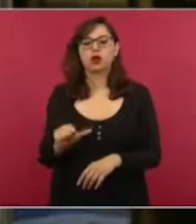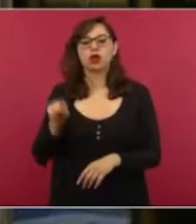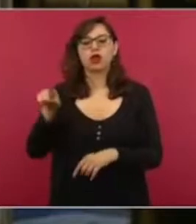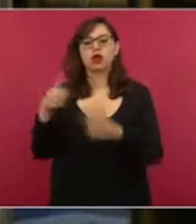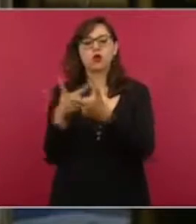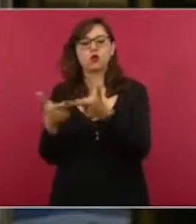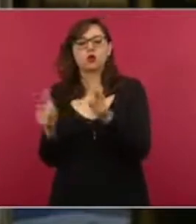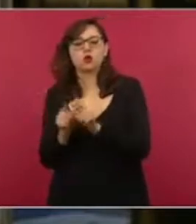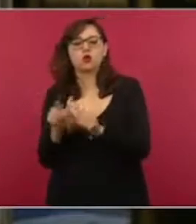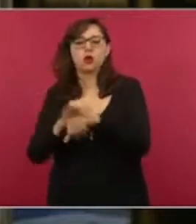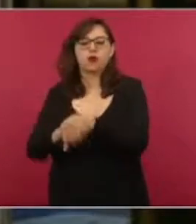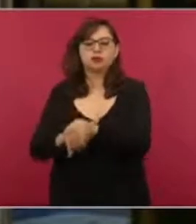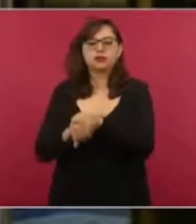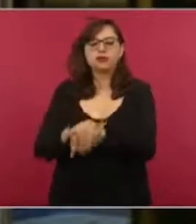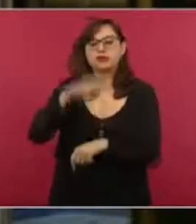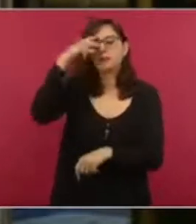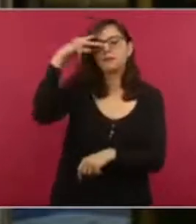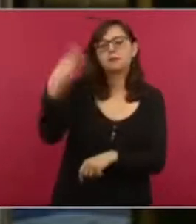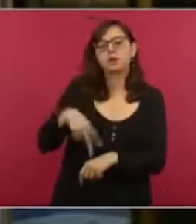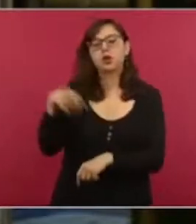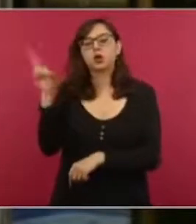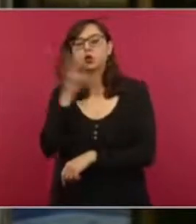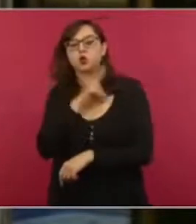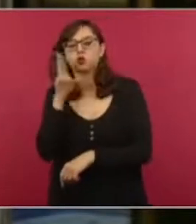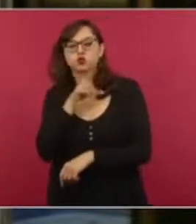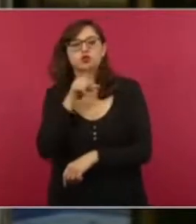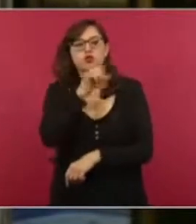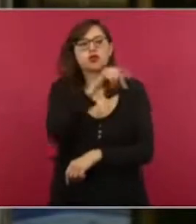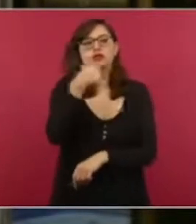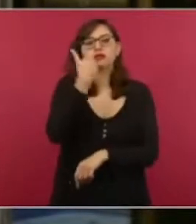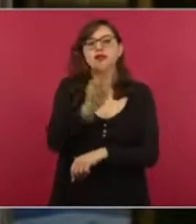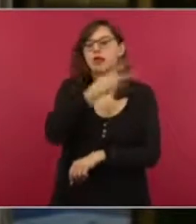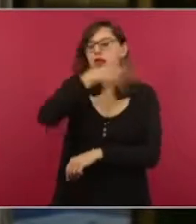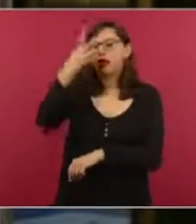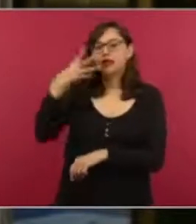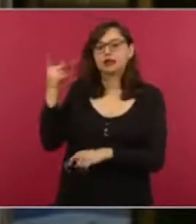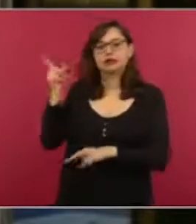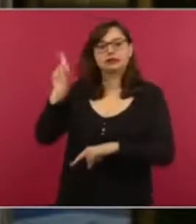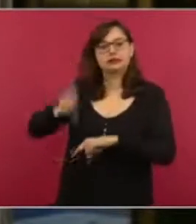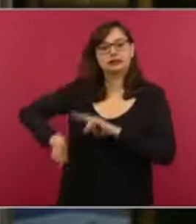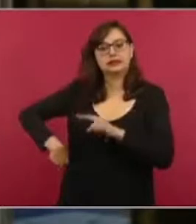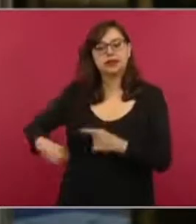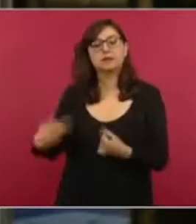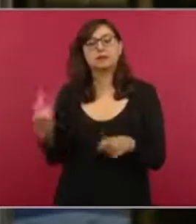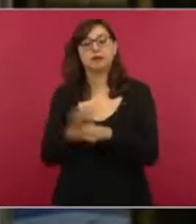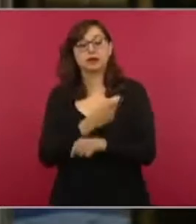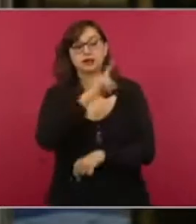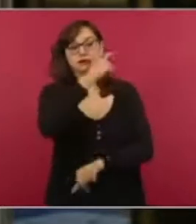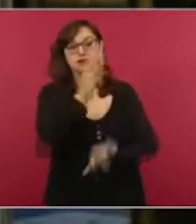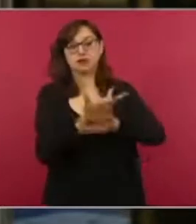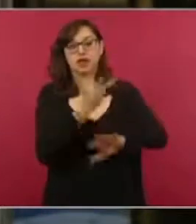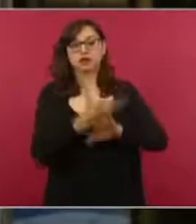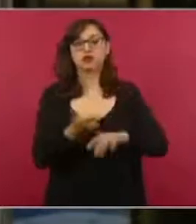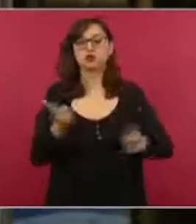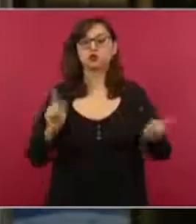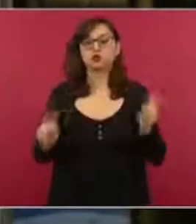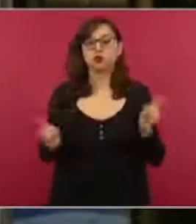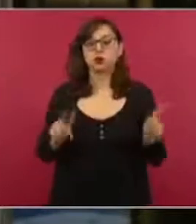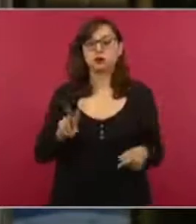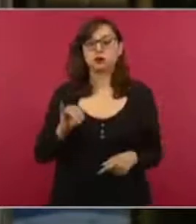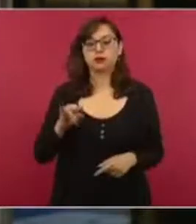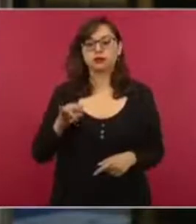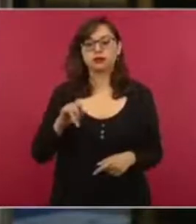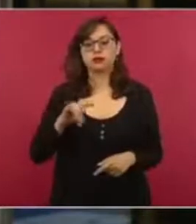de México-Rusia. Pero este legislador de Texas, que se llama Vicente González, pide, ¿no?, esta suspensión